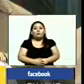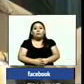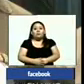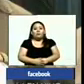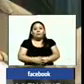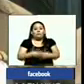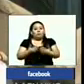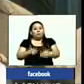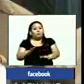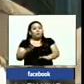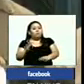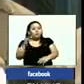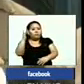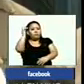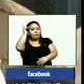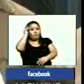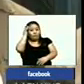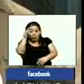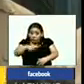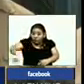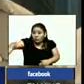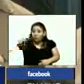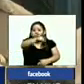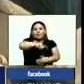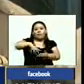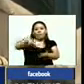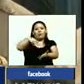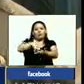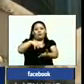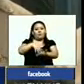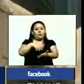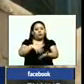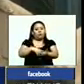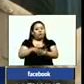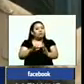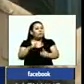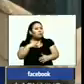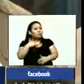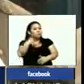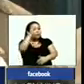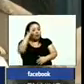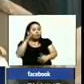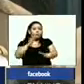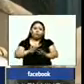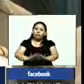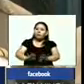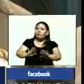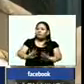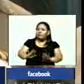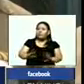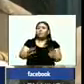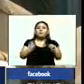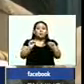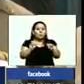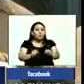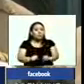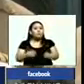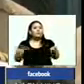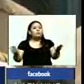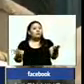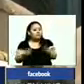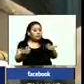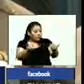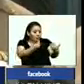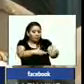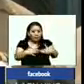La sensación que tenga la población de que está viviendo en un país con mayor tranquilidad, en un país donde pueda realizar todas